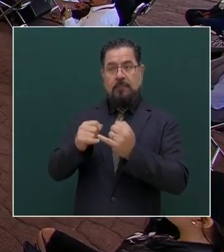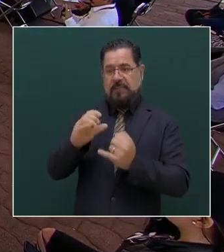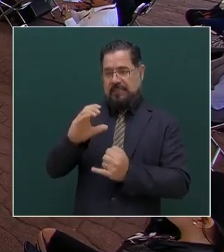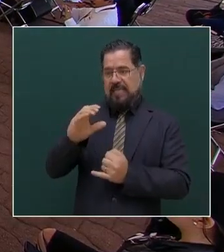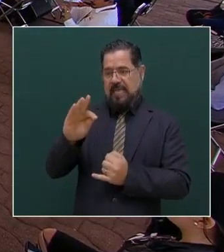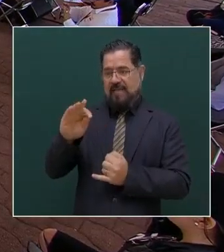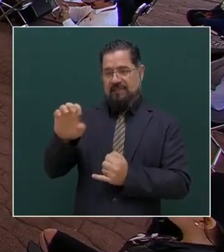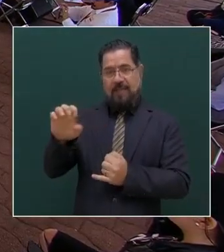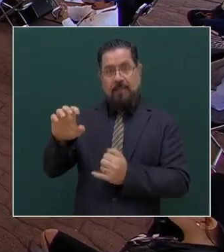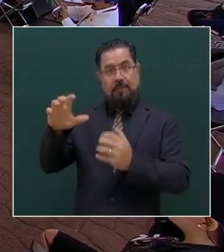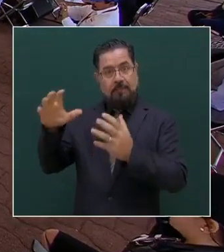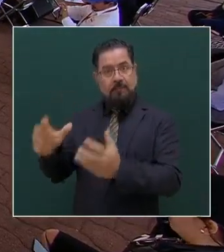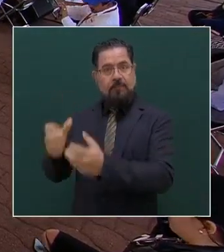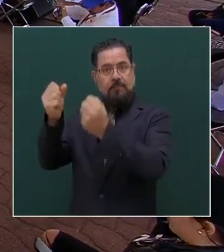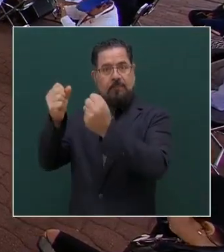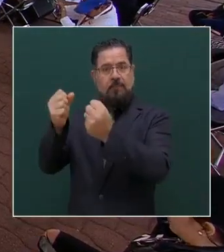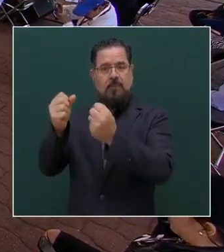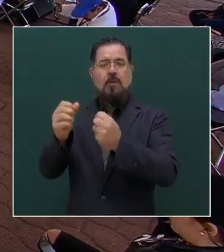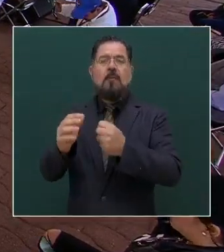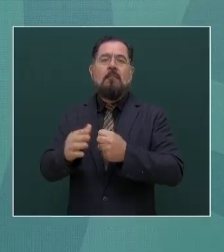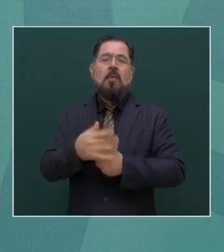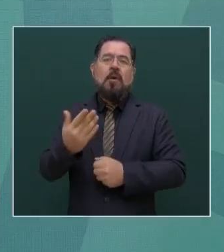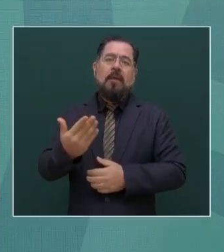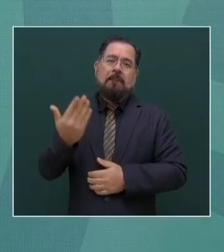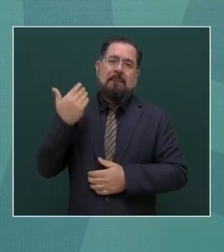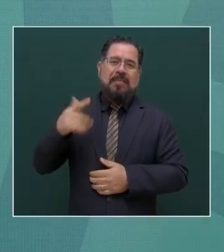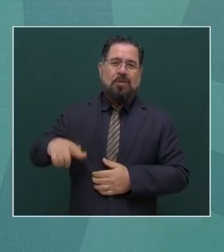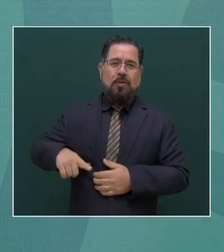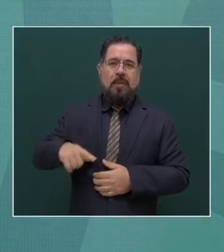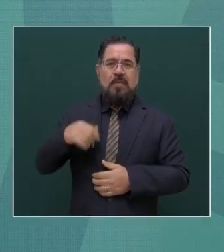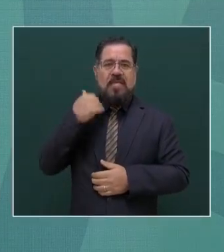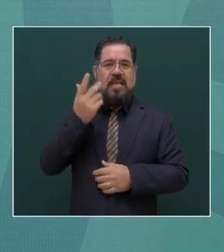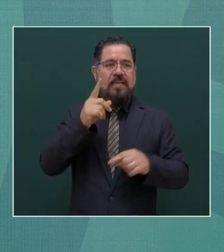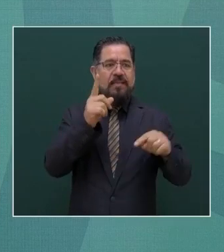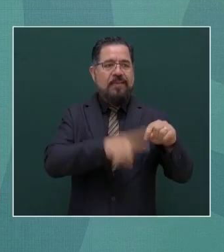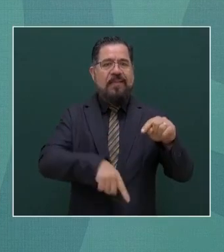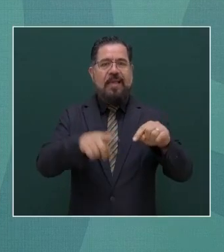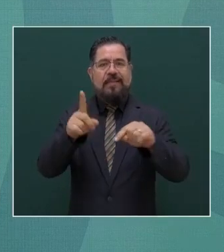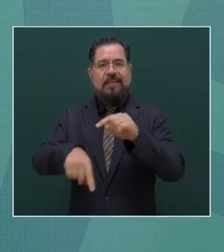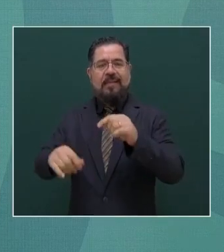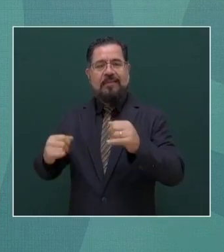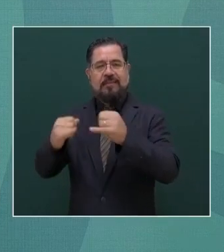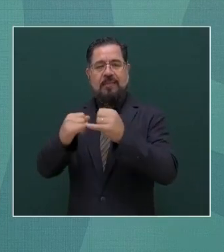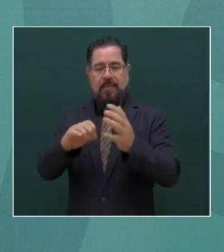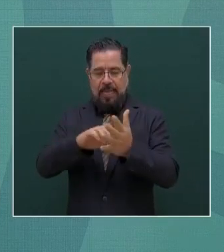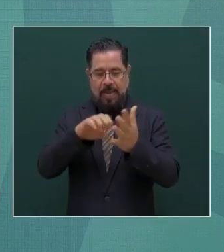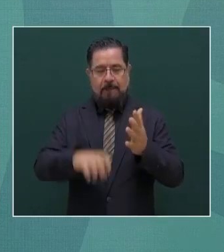querían eliminar a estas empresas públicas. Bueno, lo del ejido,